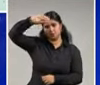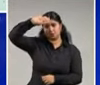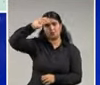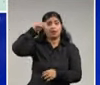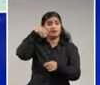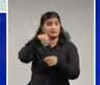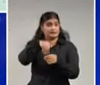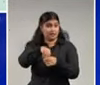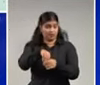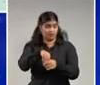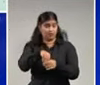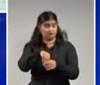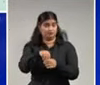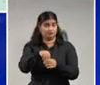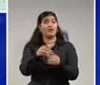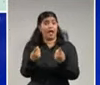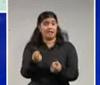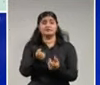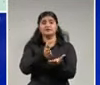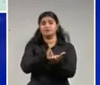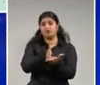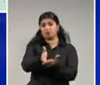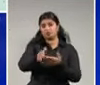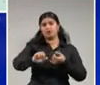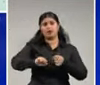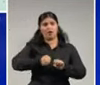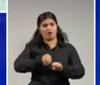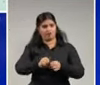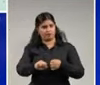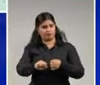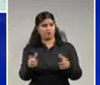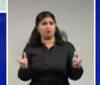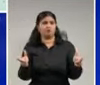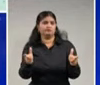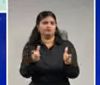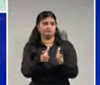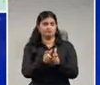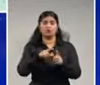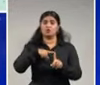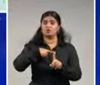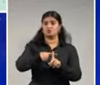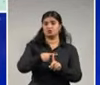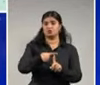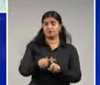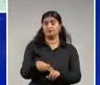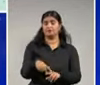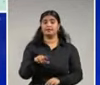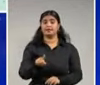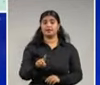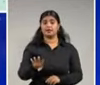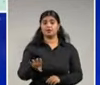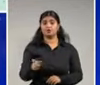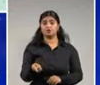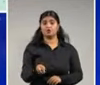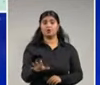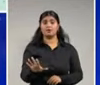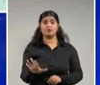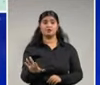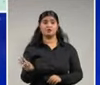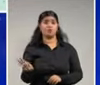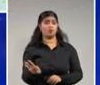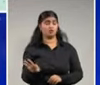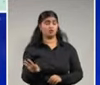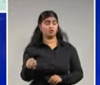estamos logrando una mayor reducción de la enfermedad. Y el 14,5% en esta semana